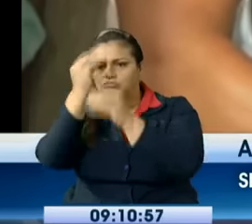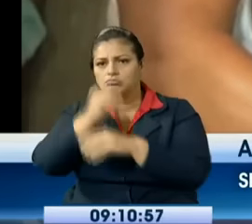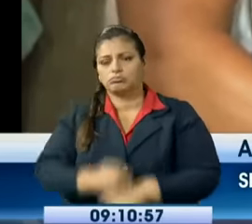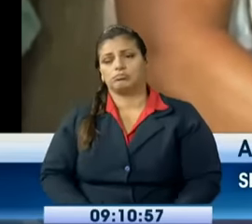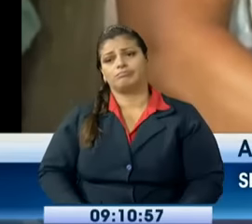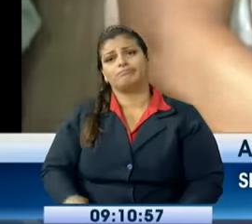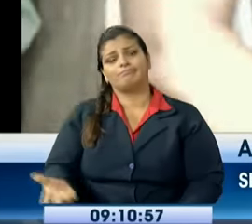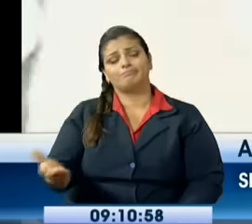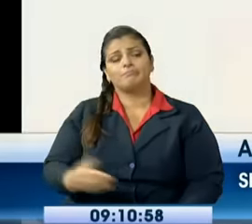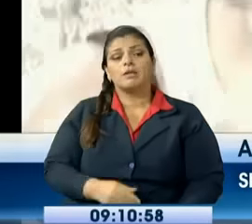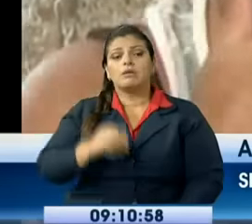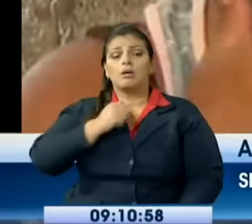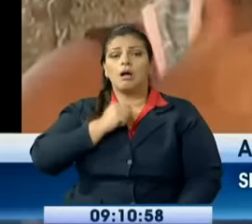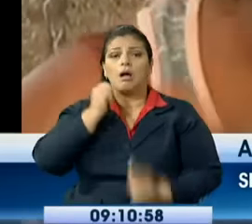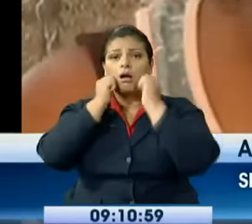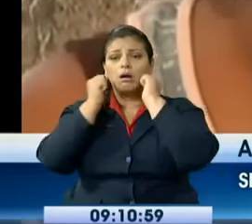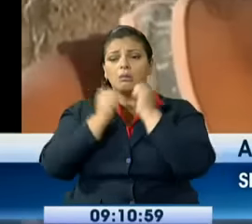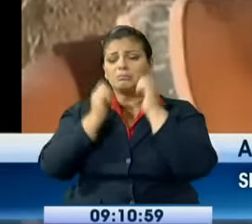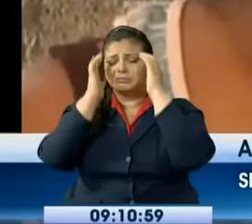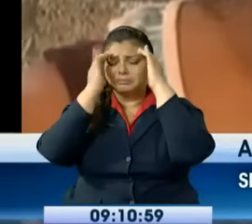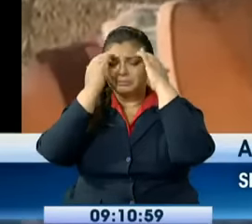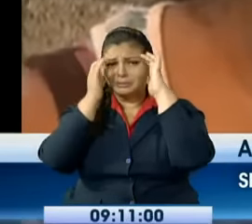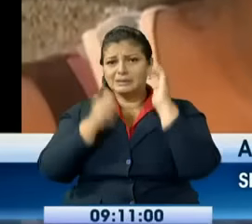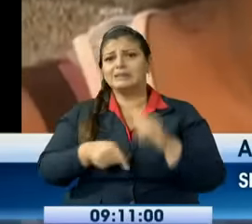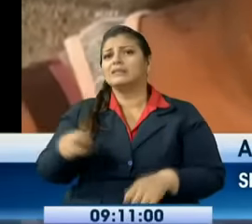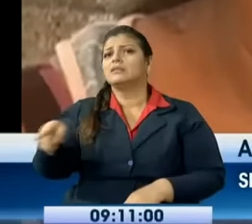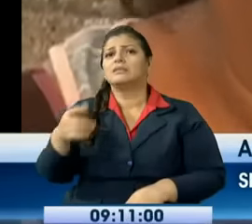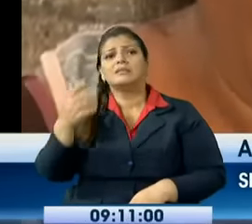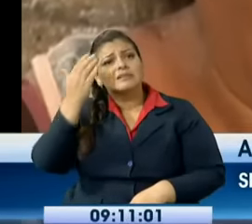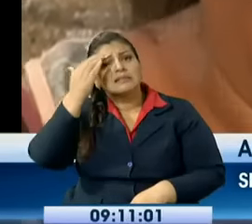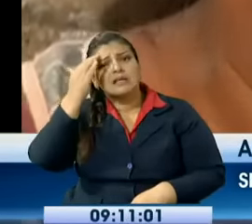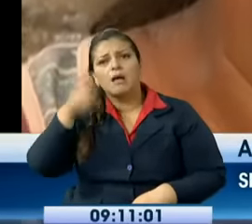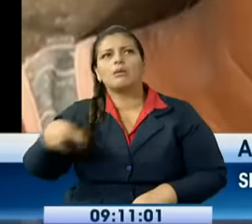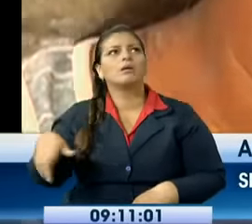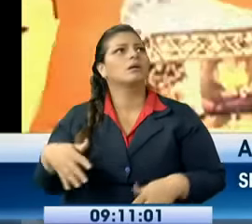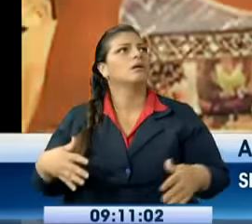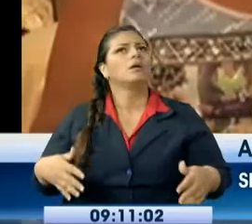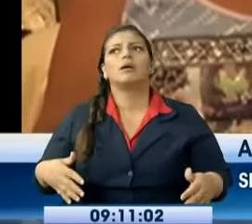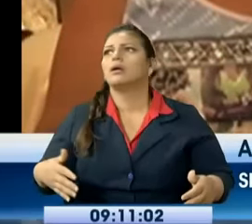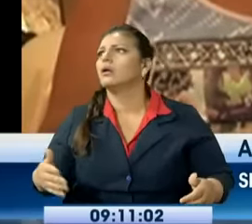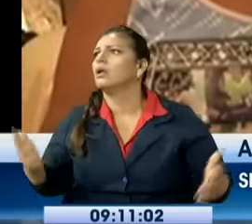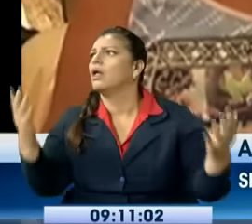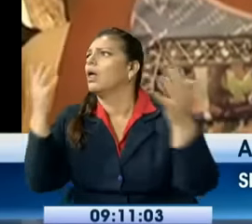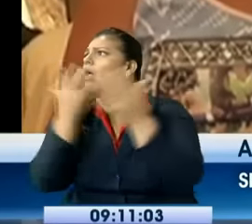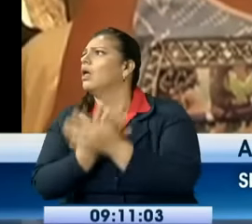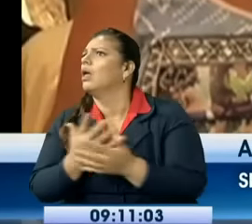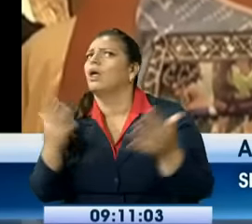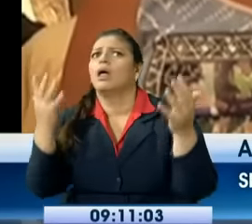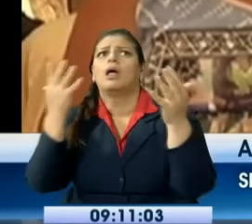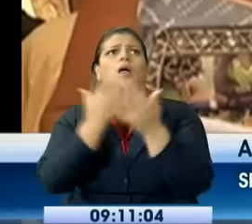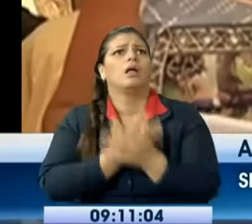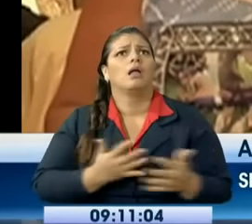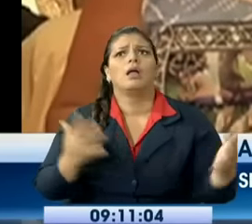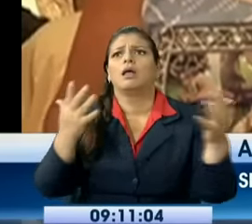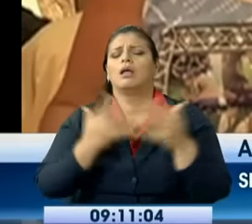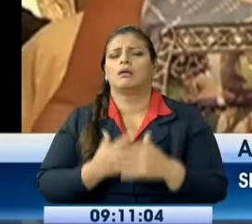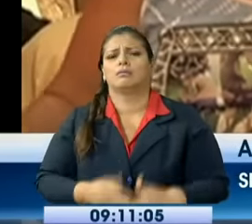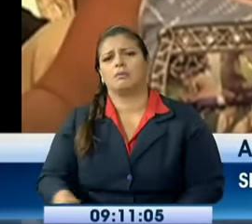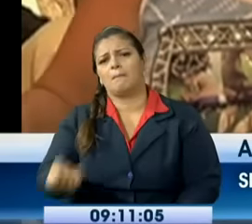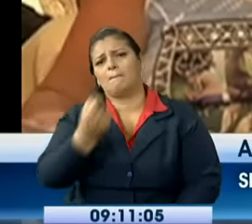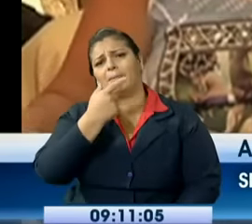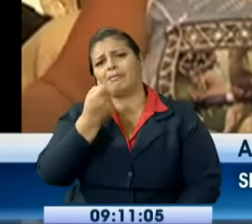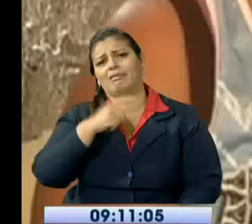sus medicamentos. Me da lagunas mentales a veces, no sabe dónde está. Es que pase necesidades en la calle, pues ¿quién le va